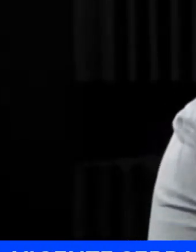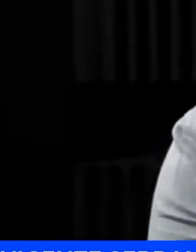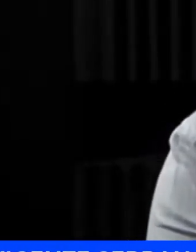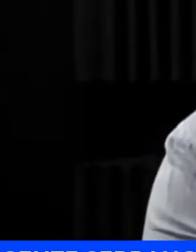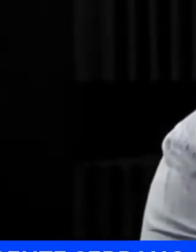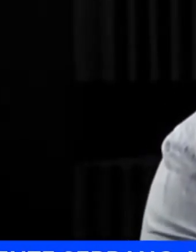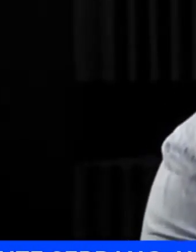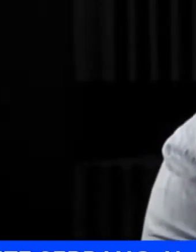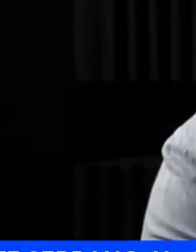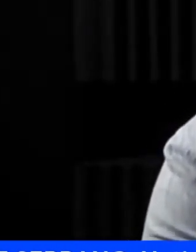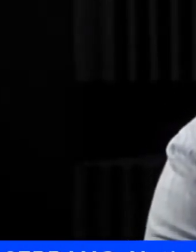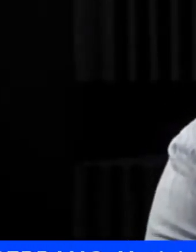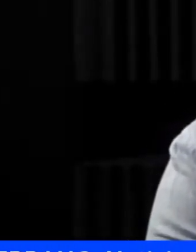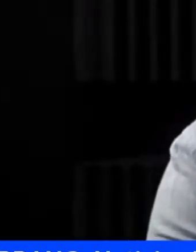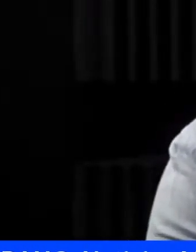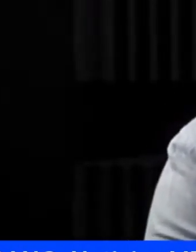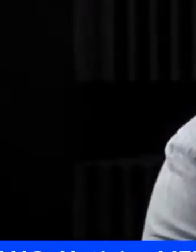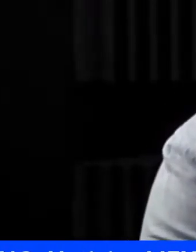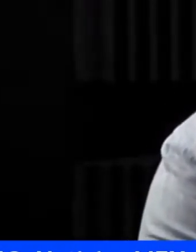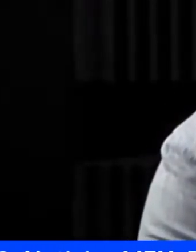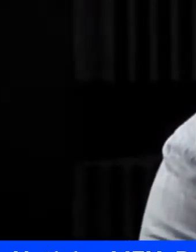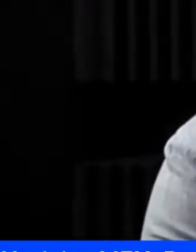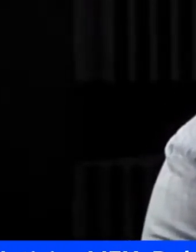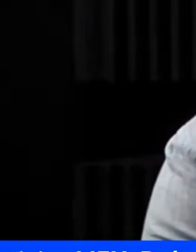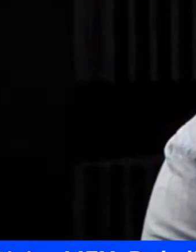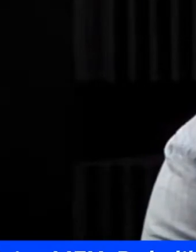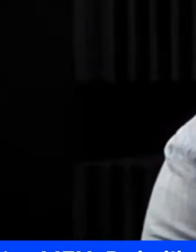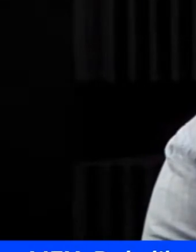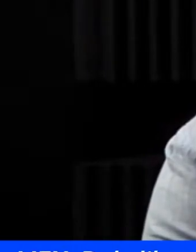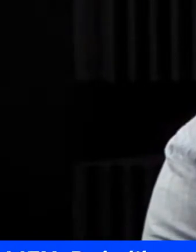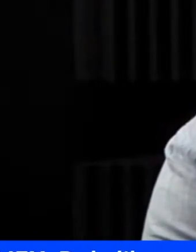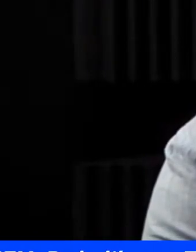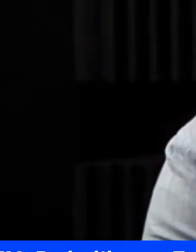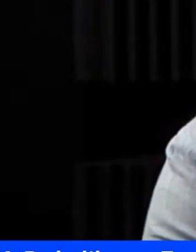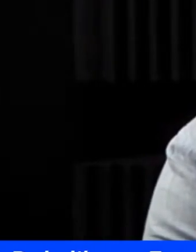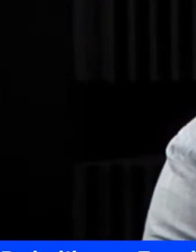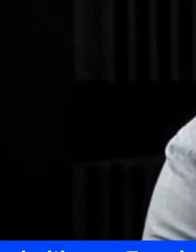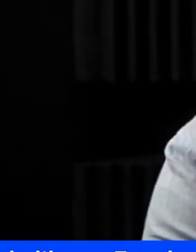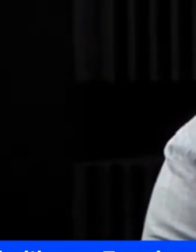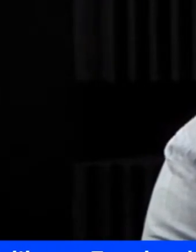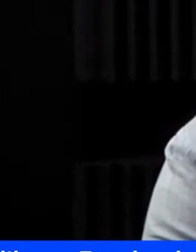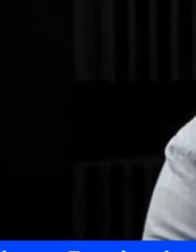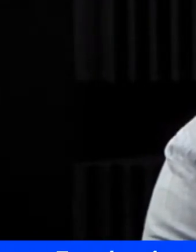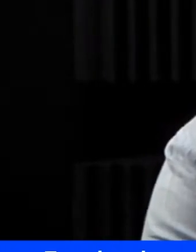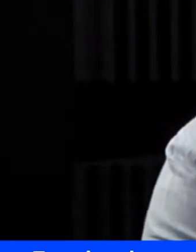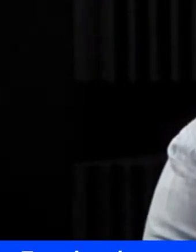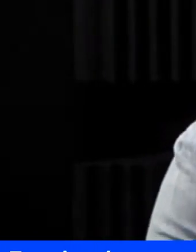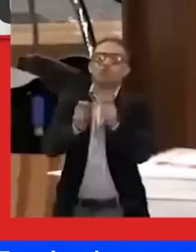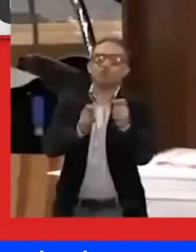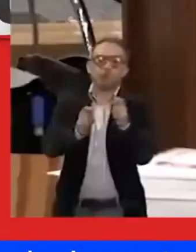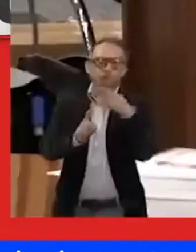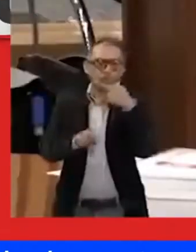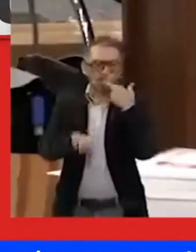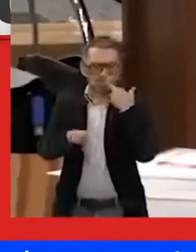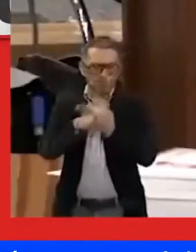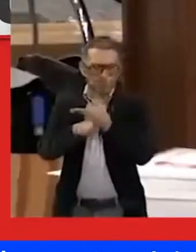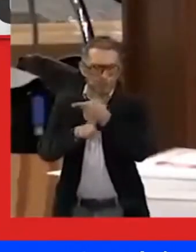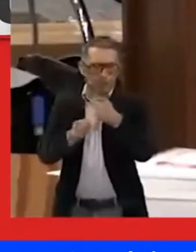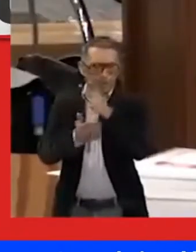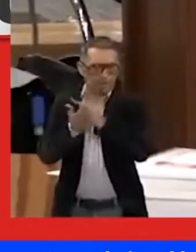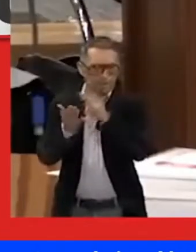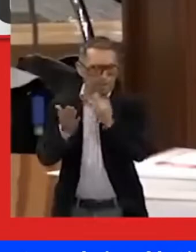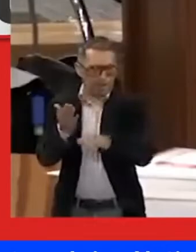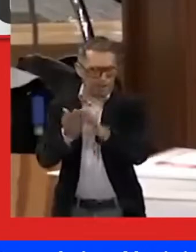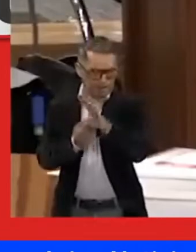le da la bienvenida de regreso al INE a porfirito Jacobo escuchen vean conviene